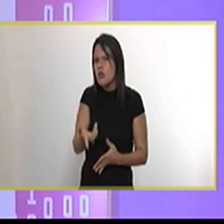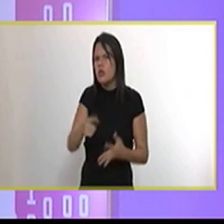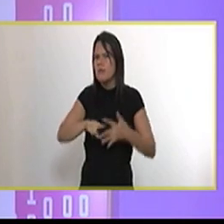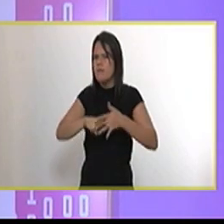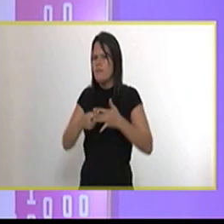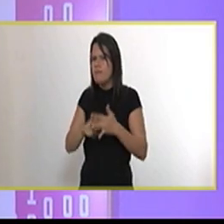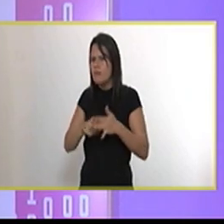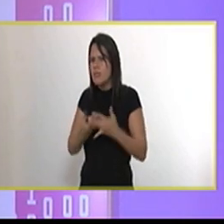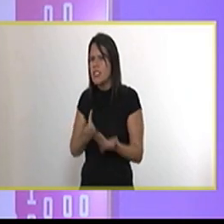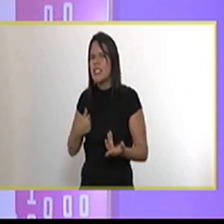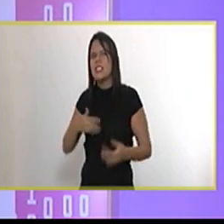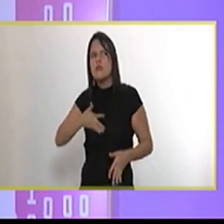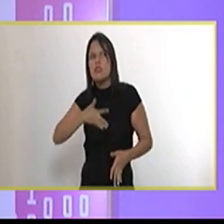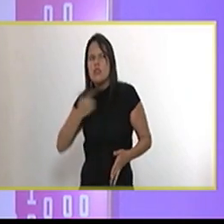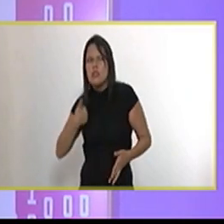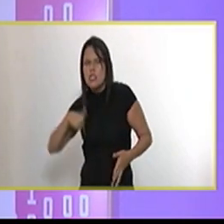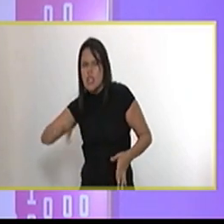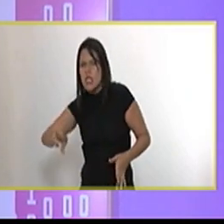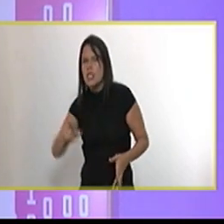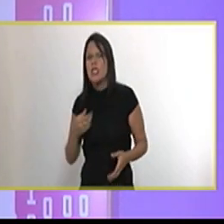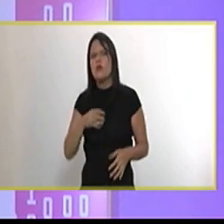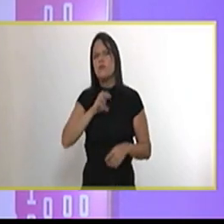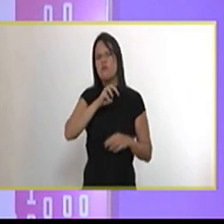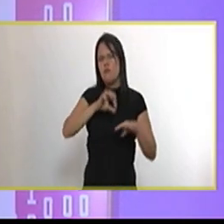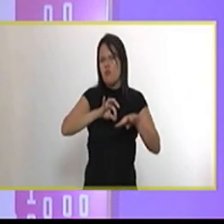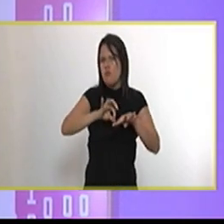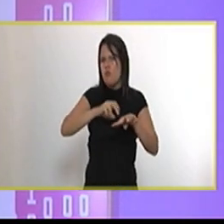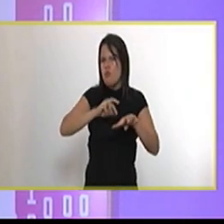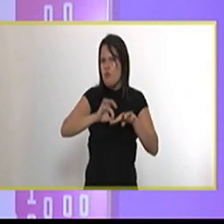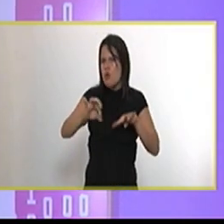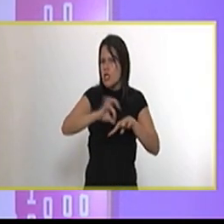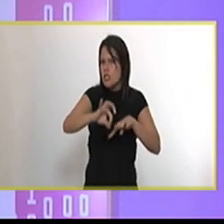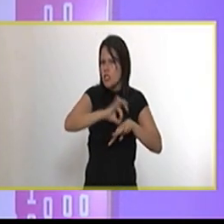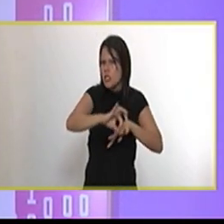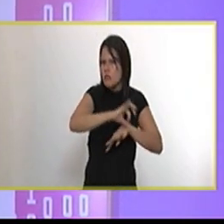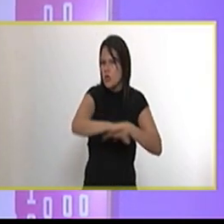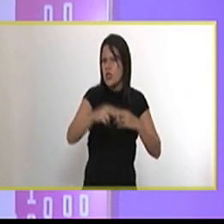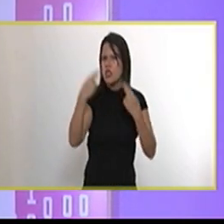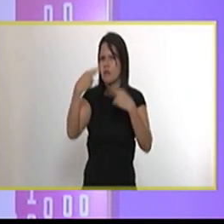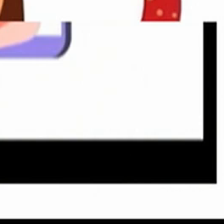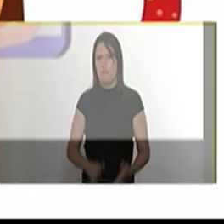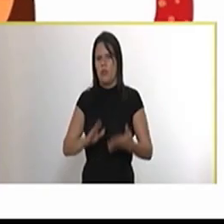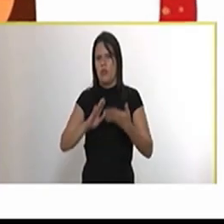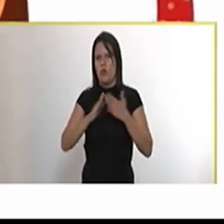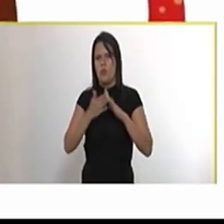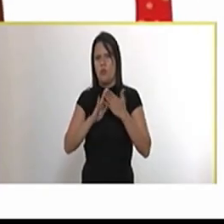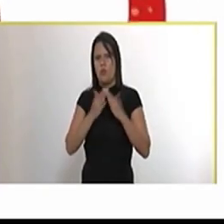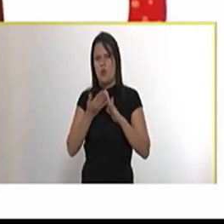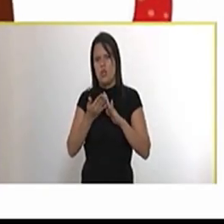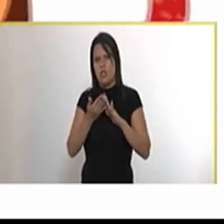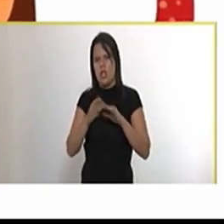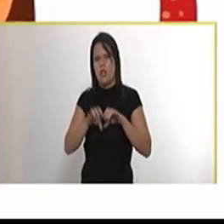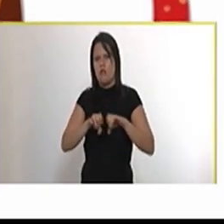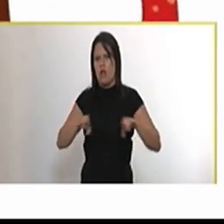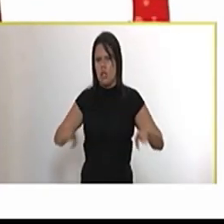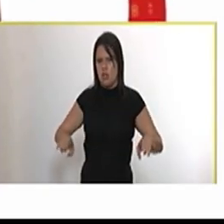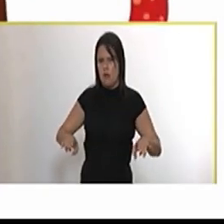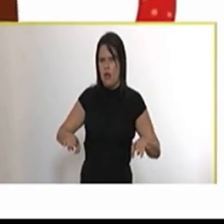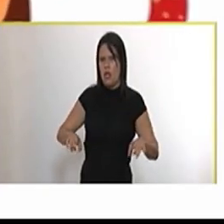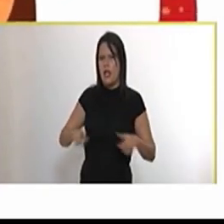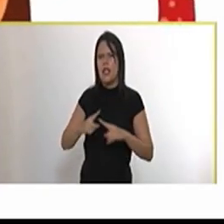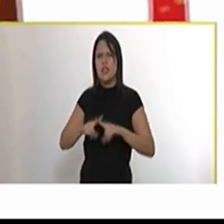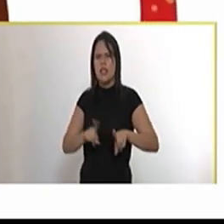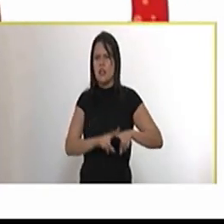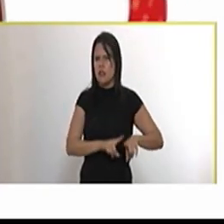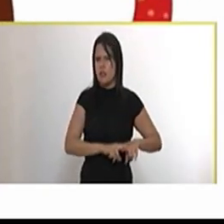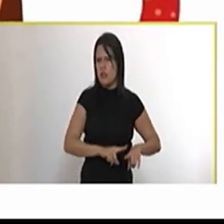municipios y en los contextos educativos. Vamos a ver cómo se aplica esto. La continuidad educativa a través